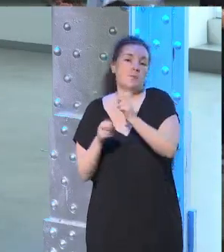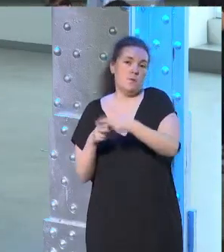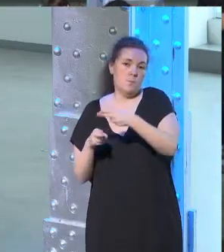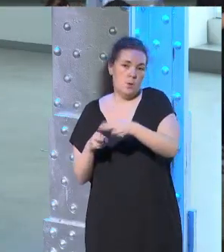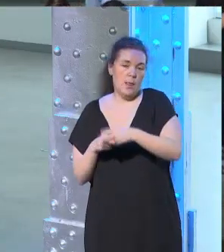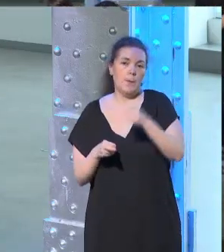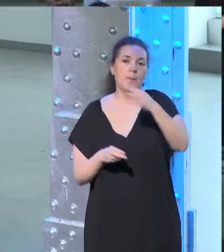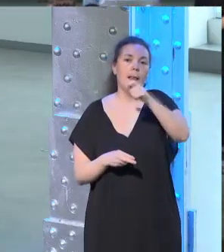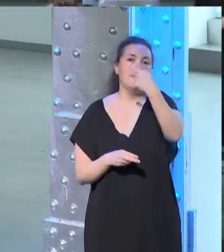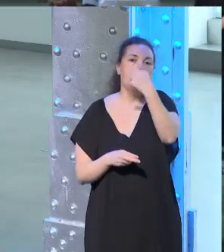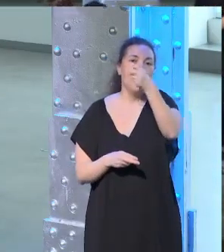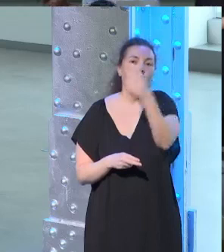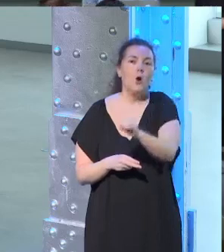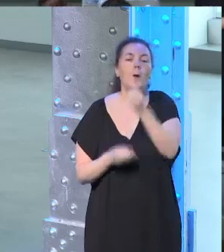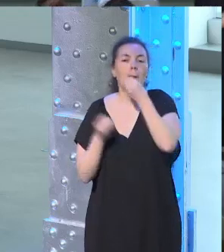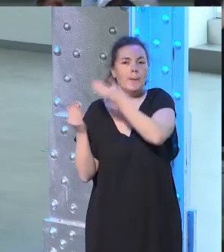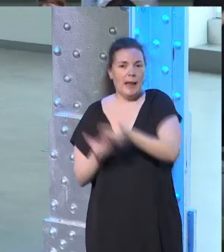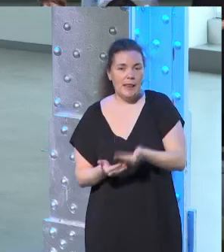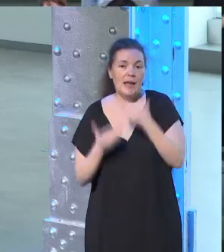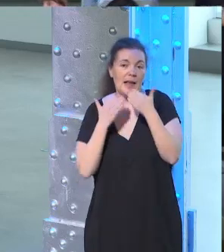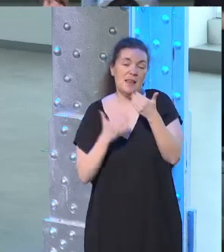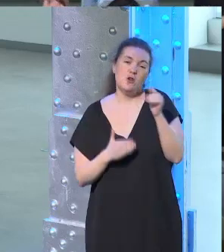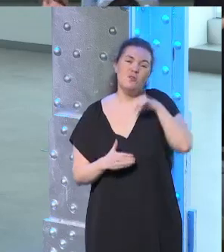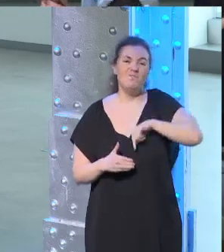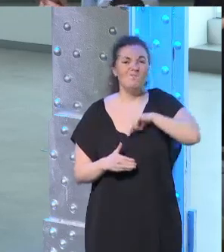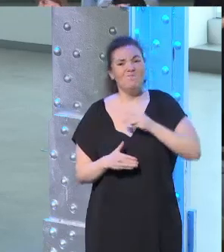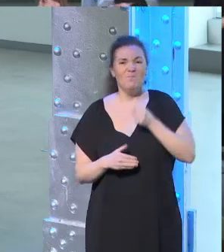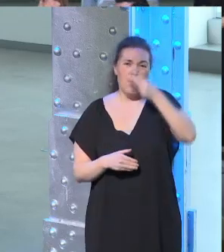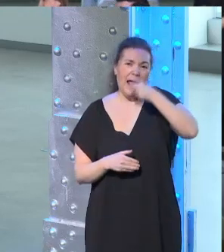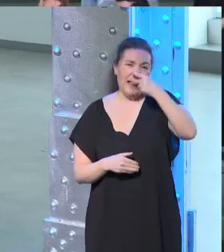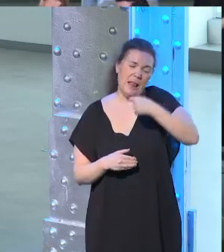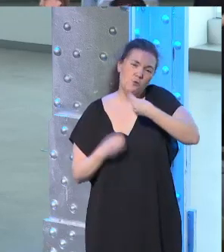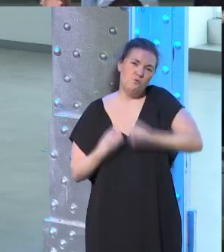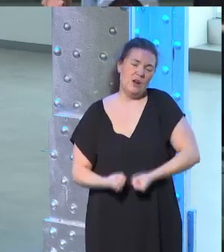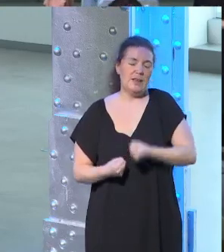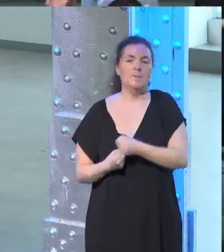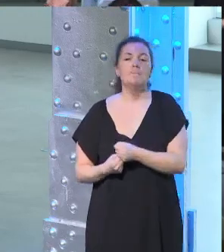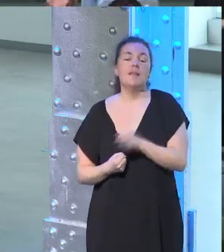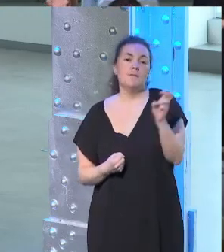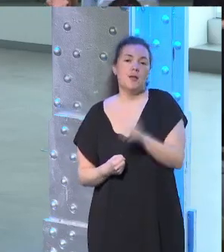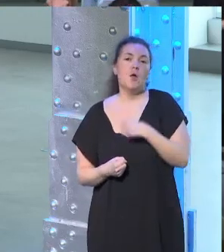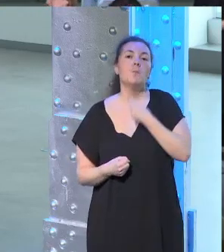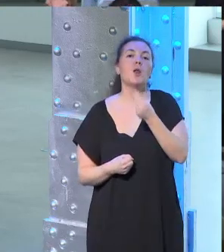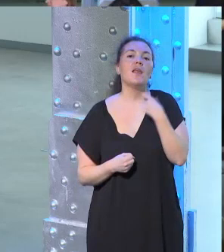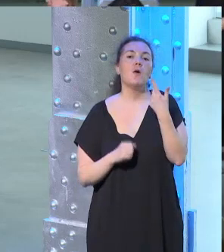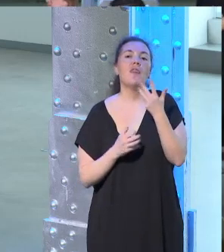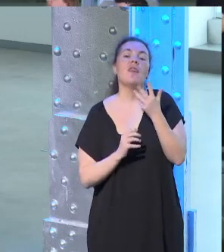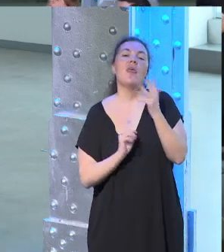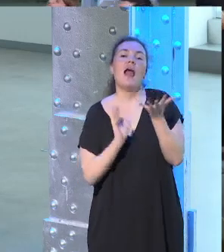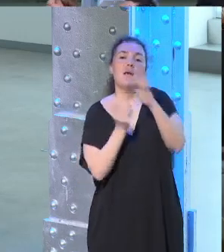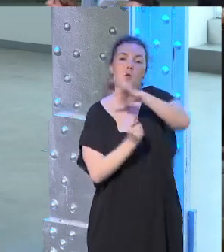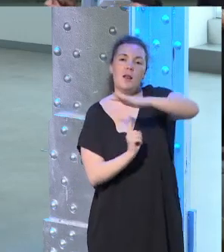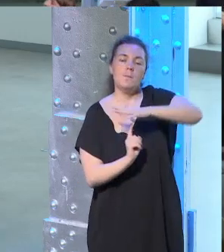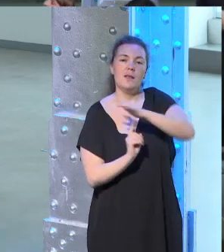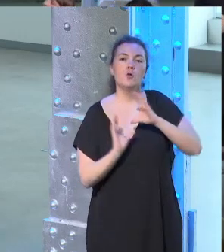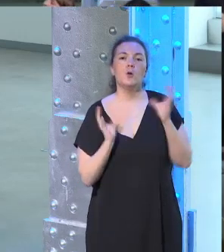Belén Bajo. Bienvenida, gracias Belén. Yo sé que no se encuentra hoy muy bien porque tiene un catarro, pero aquí está, que es la portavoz de Cambio Climático del Grupo